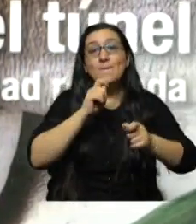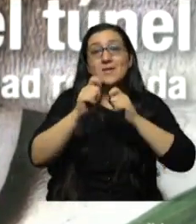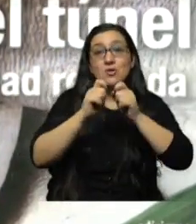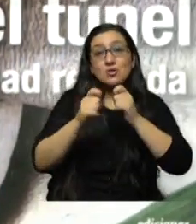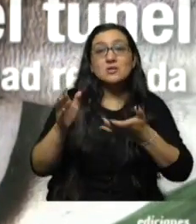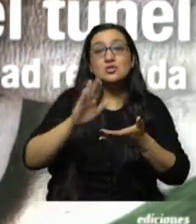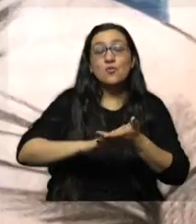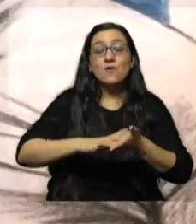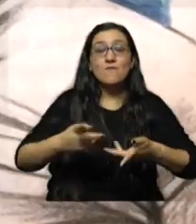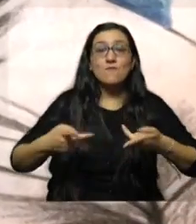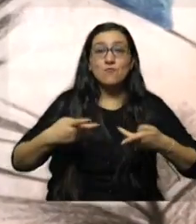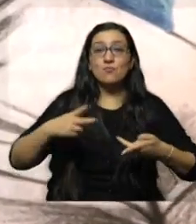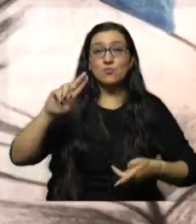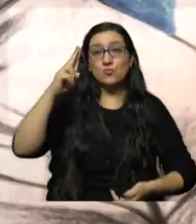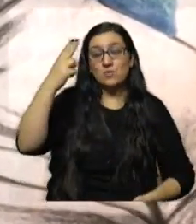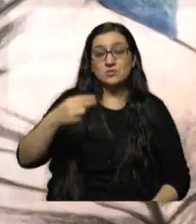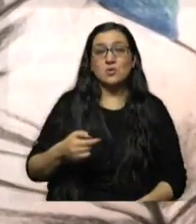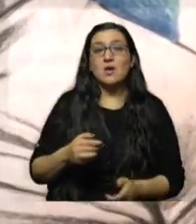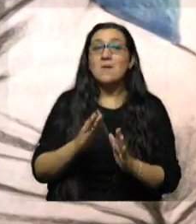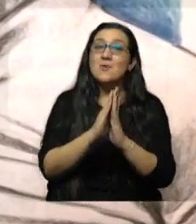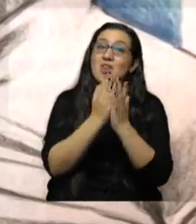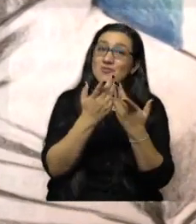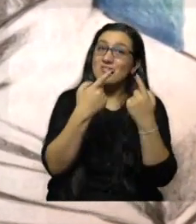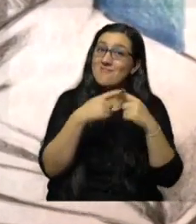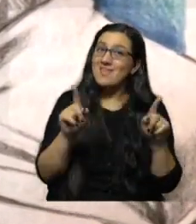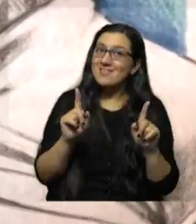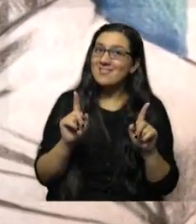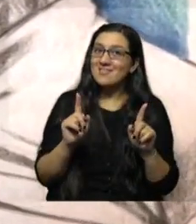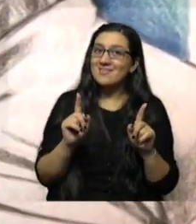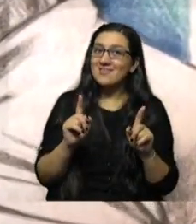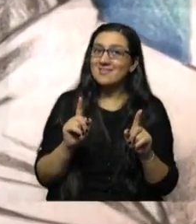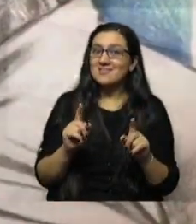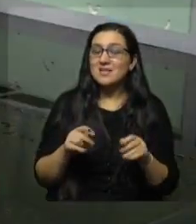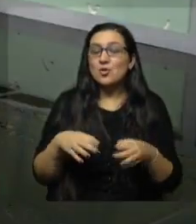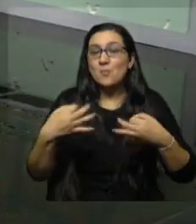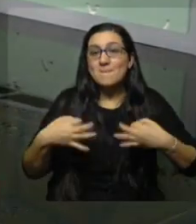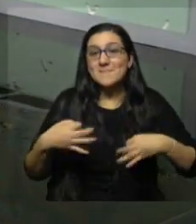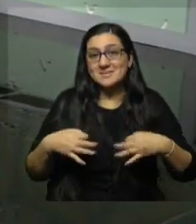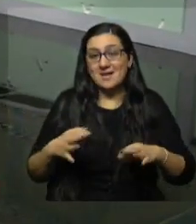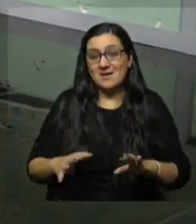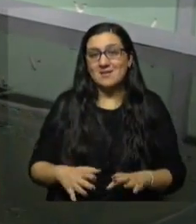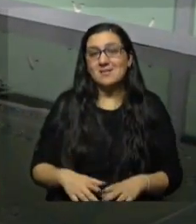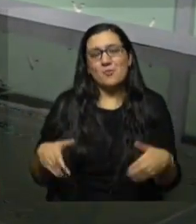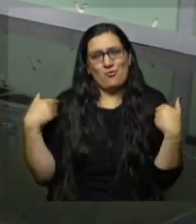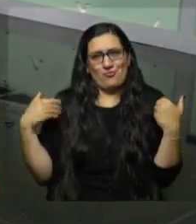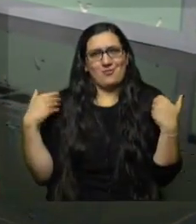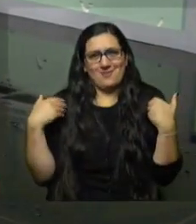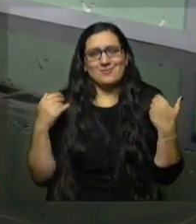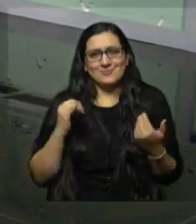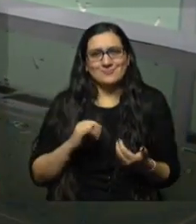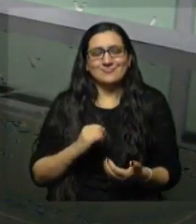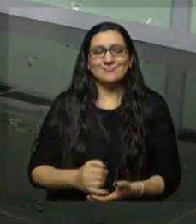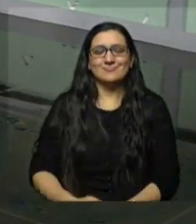uruguayo, el libro es otra cosa, ¿no? Me parece que le da otro carácter y la verdad que nos pone contentísimos que